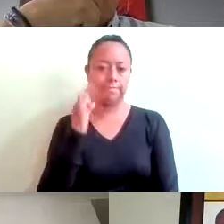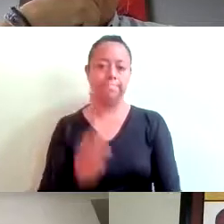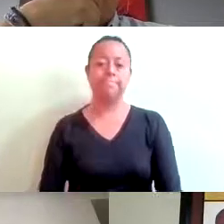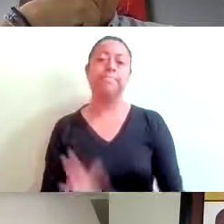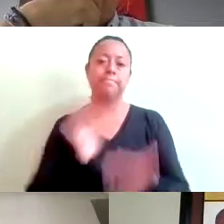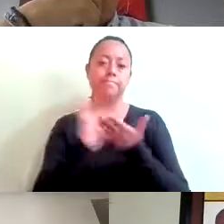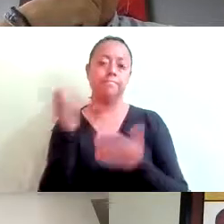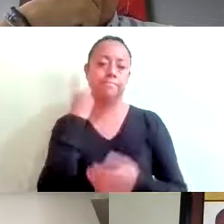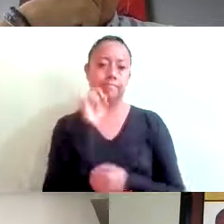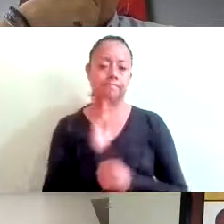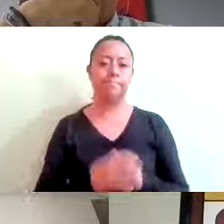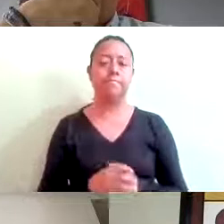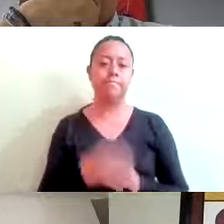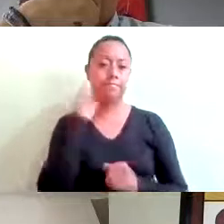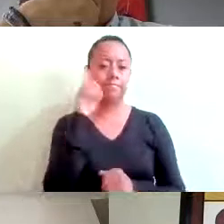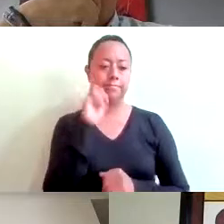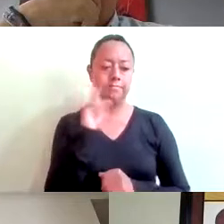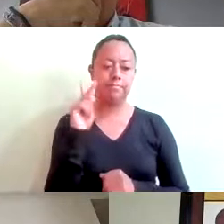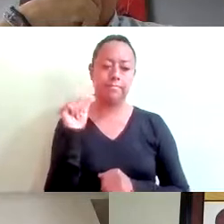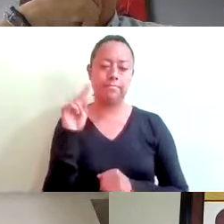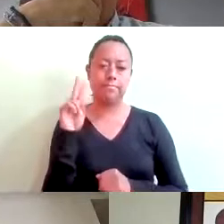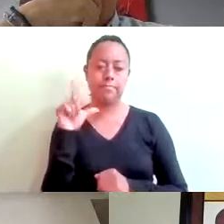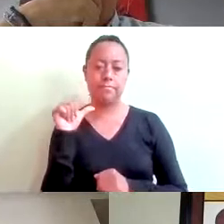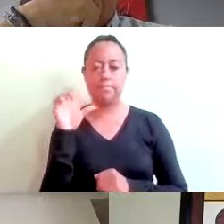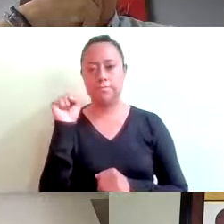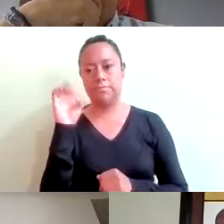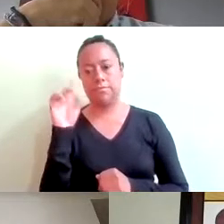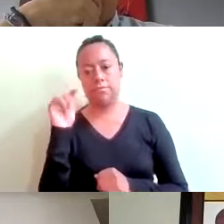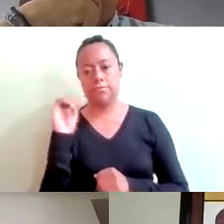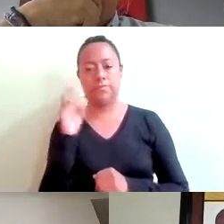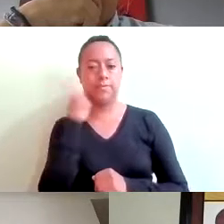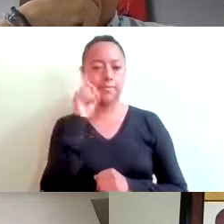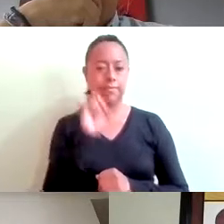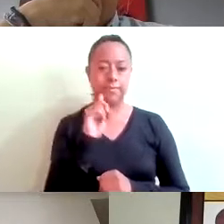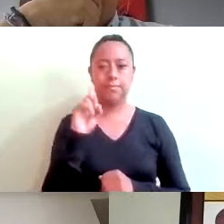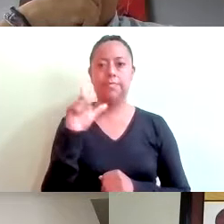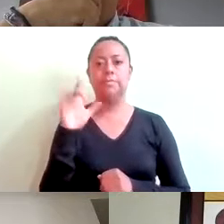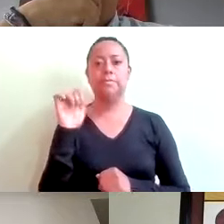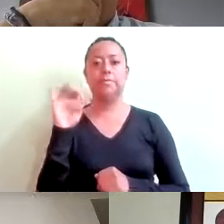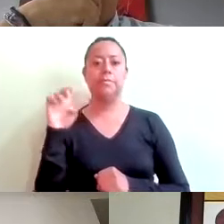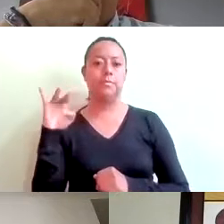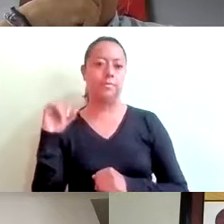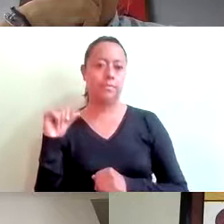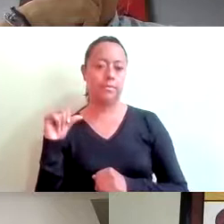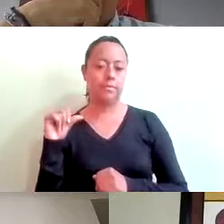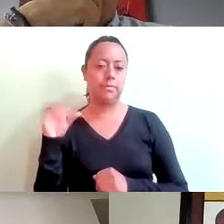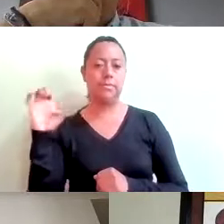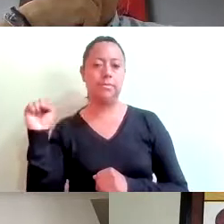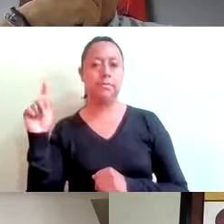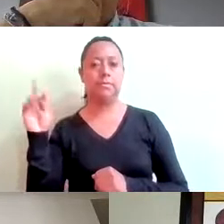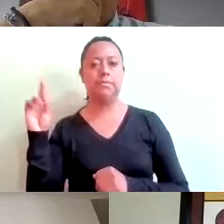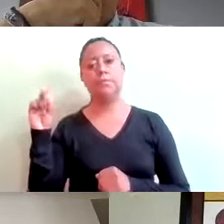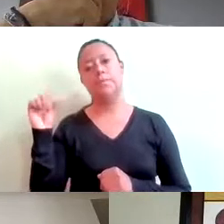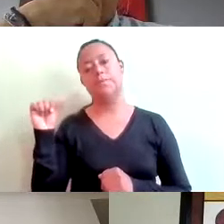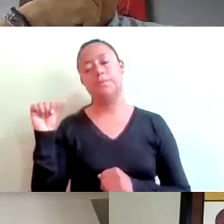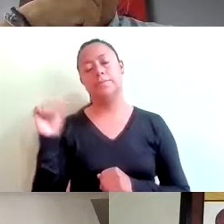Gracias, diputada. Diputada Paula Soto. Diputada Leticia Estrada. Leticia Estrada Hernández, a favor.